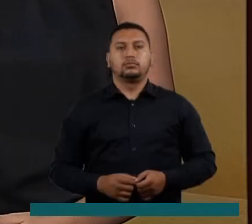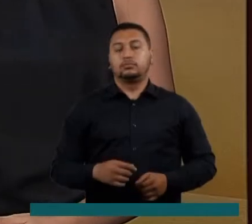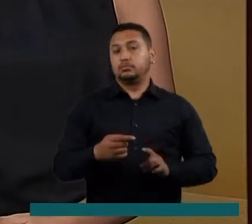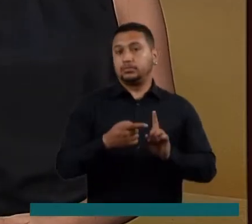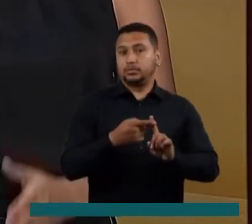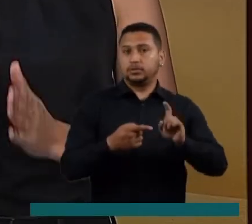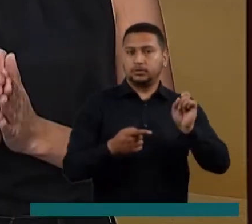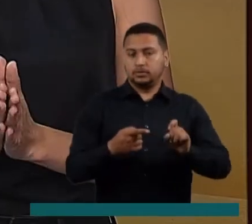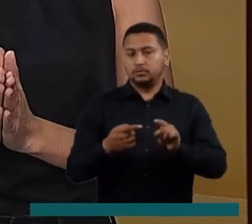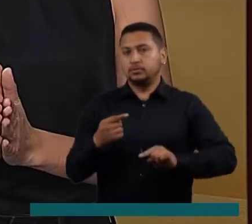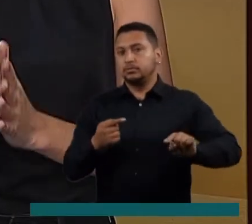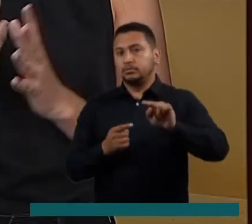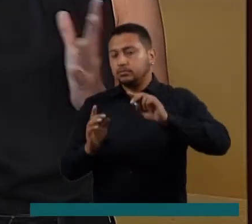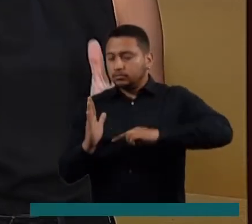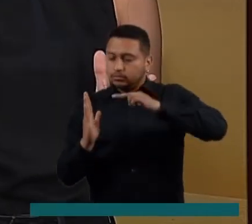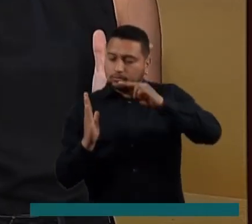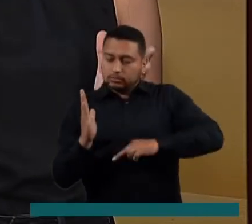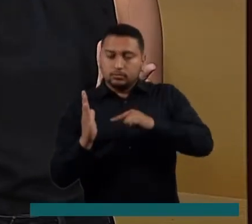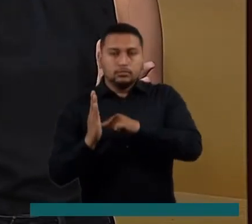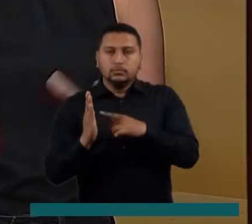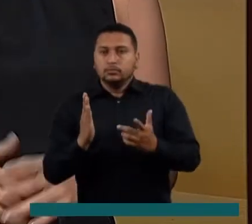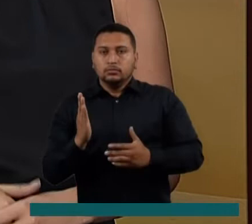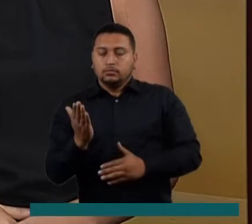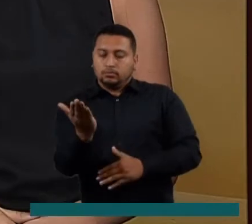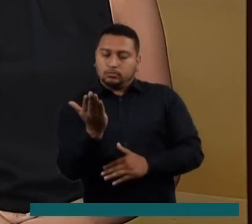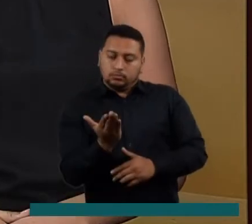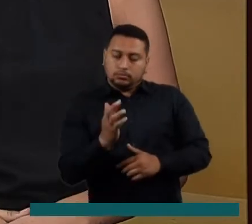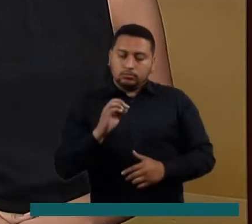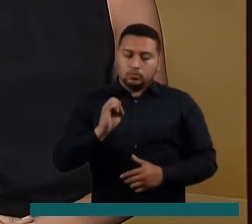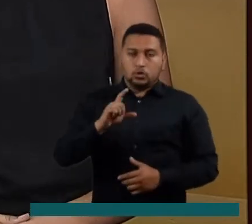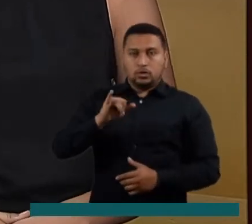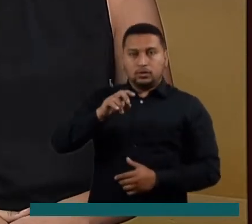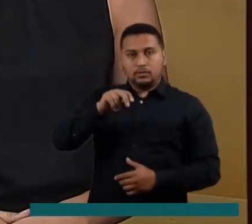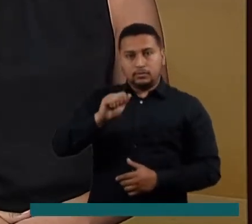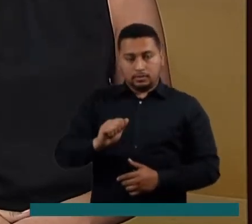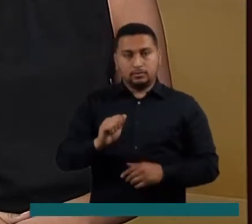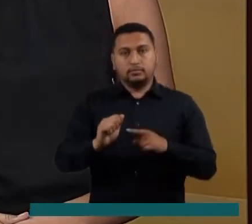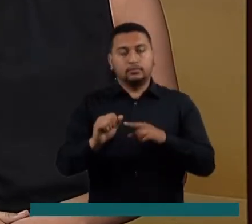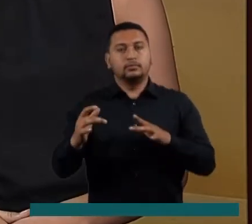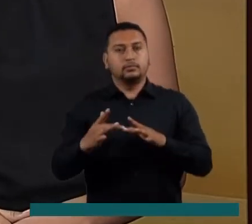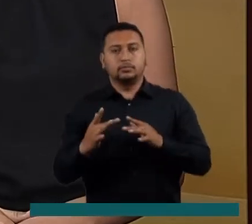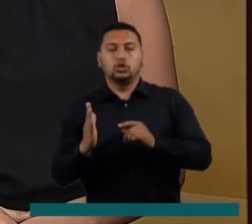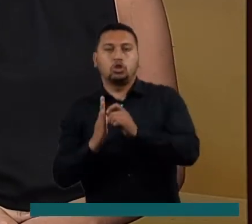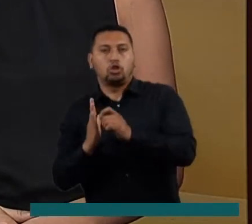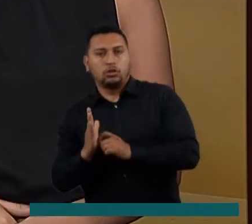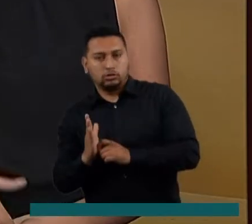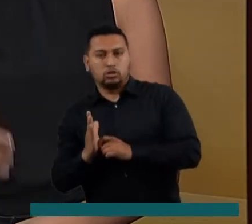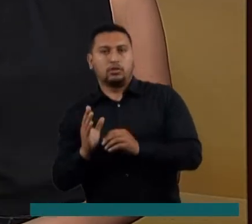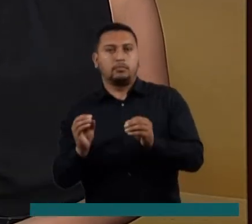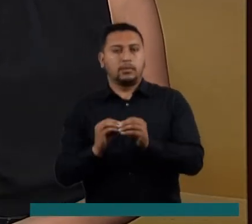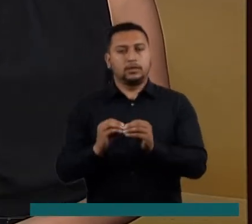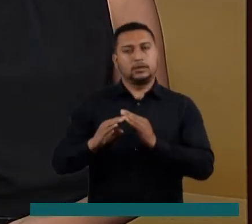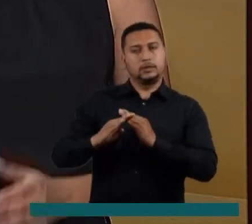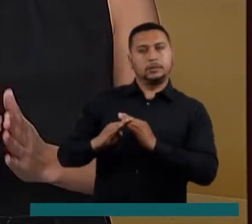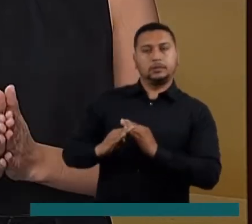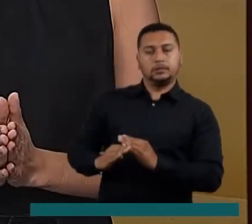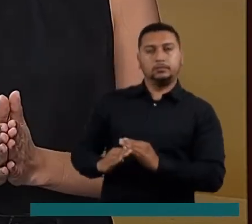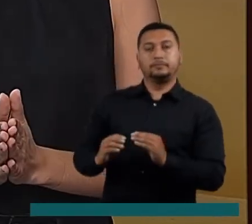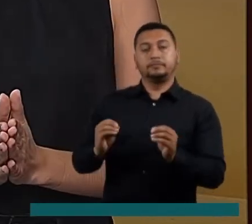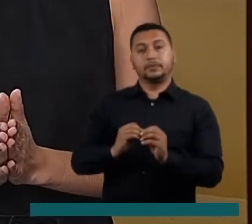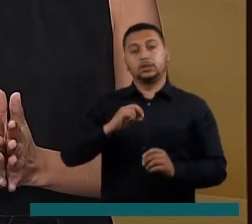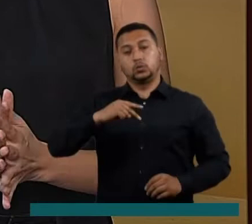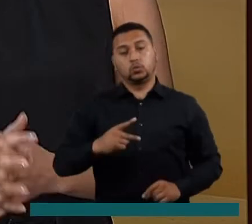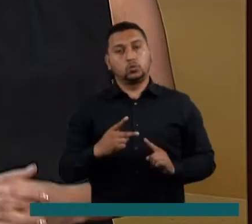En primer lugar, deben leer en la totalidad de la póliza de seguros, incluidas las condiciones y restricciones. En segundo lugar, es